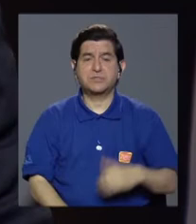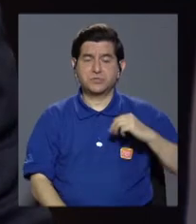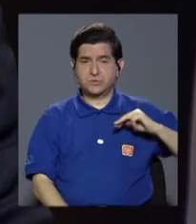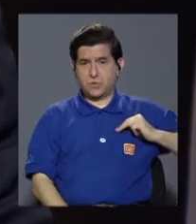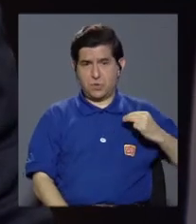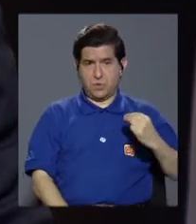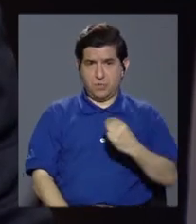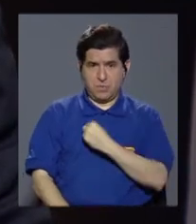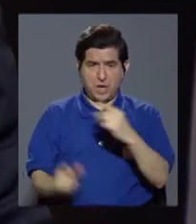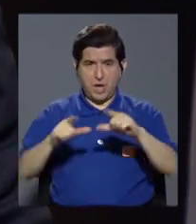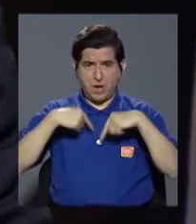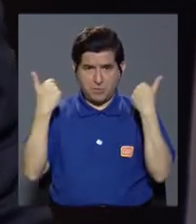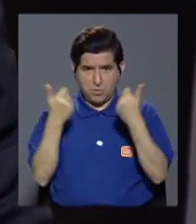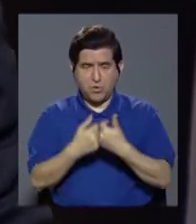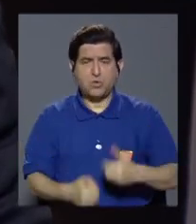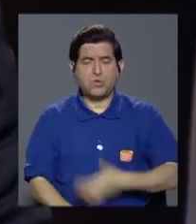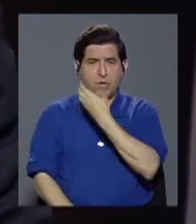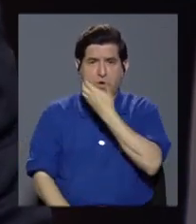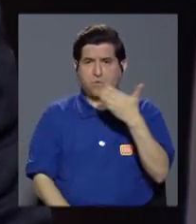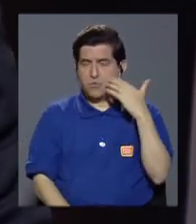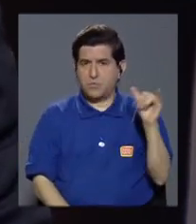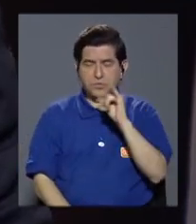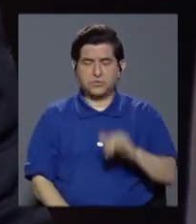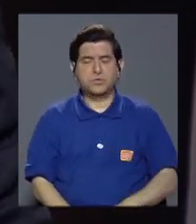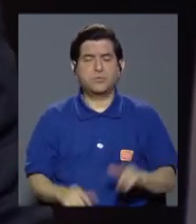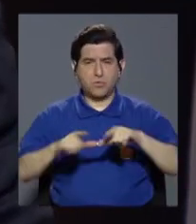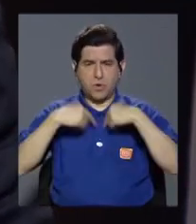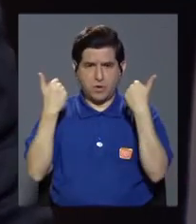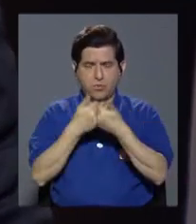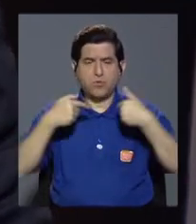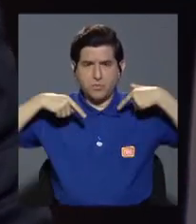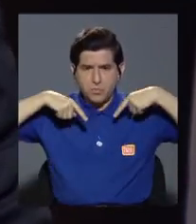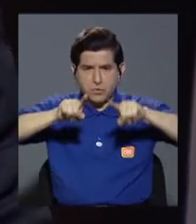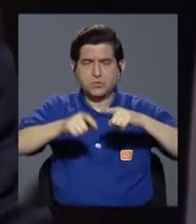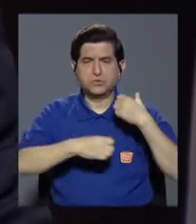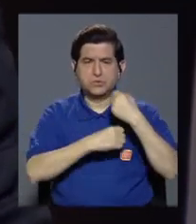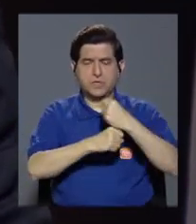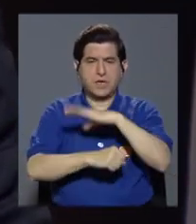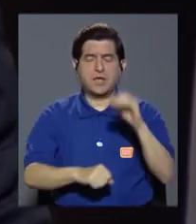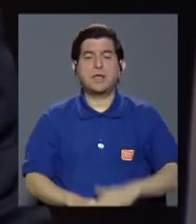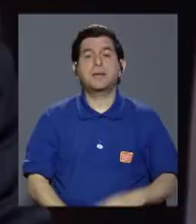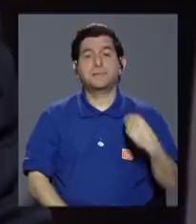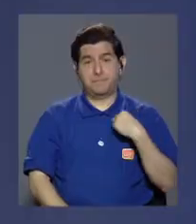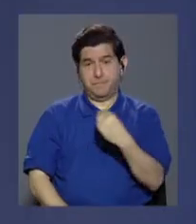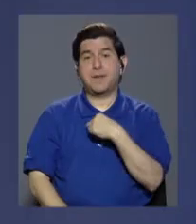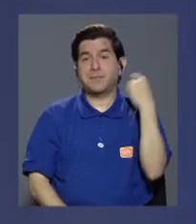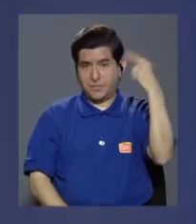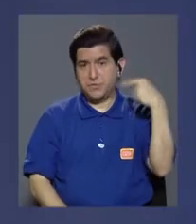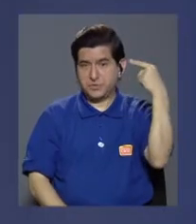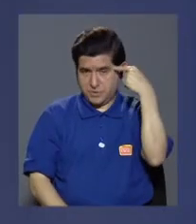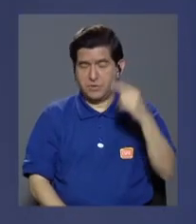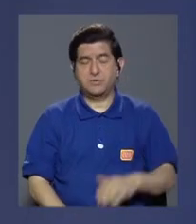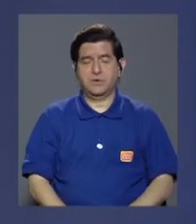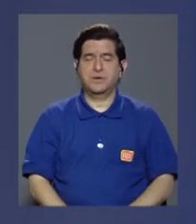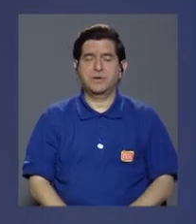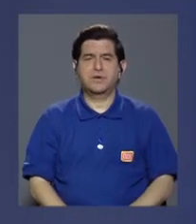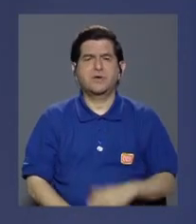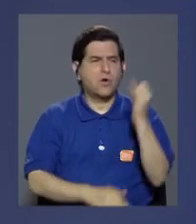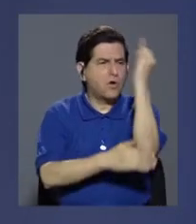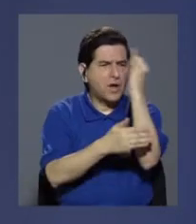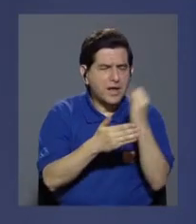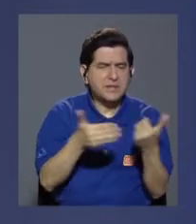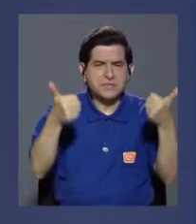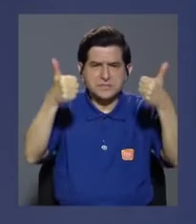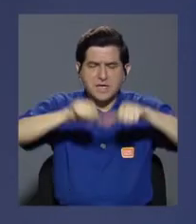de los grupos guerrilleros también por grupos paramilitares y sin lugar a dudas por agentes del estado el diseño que se hizo en el